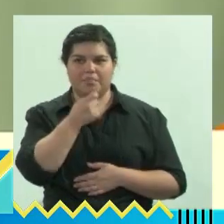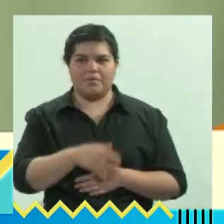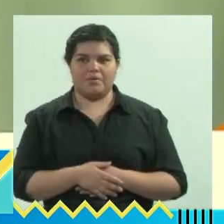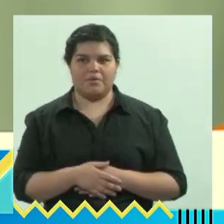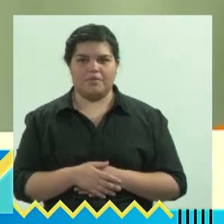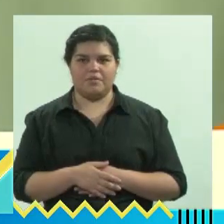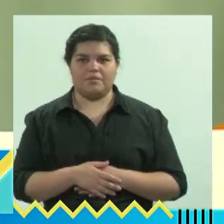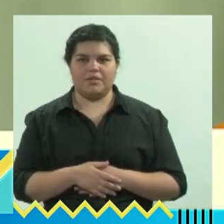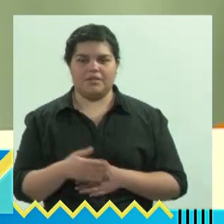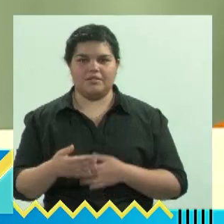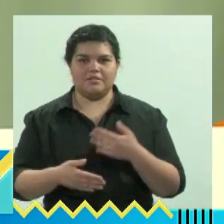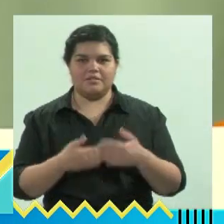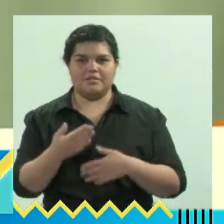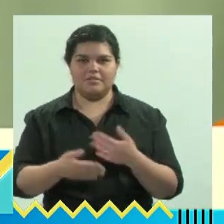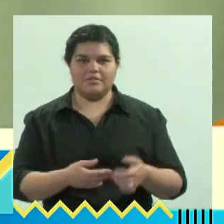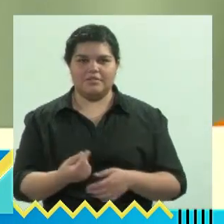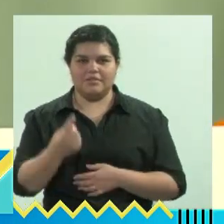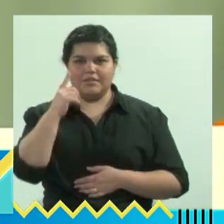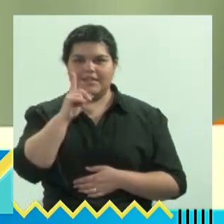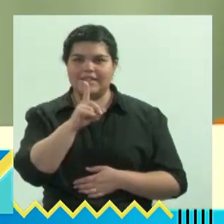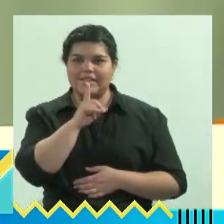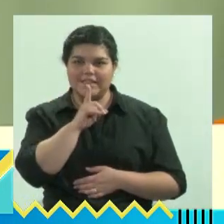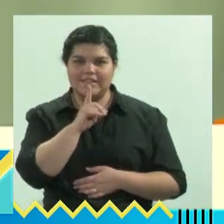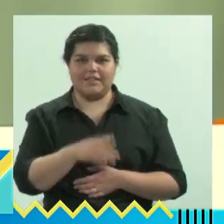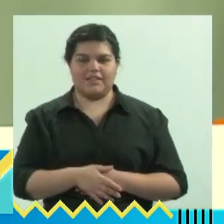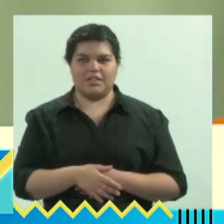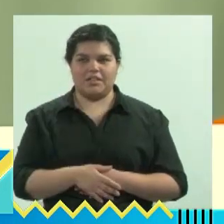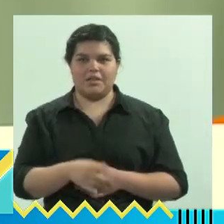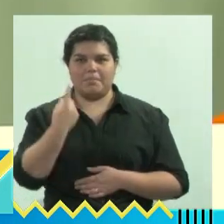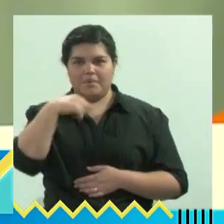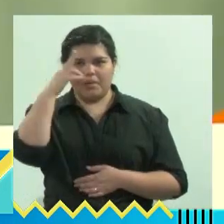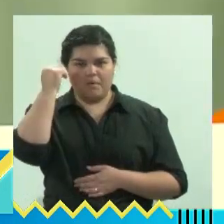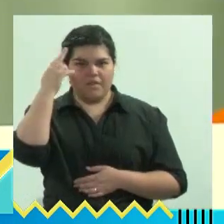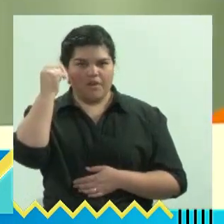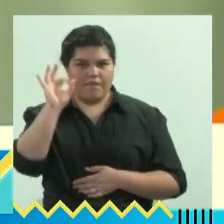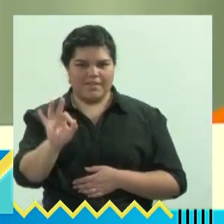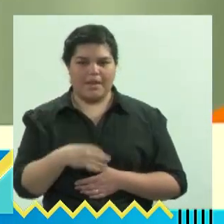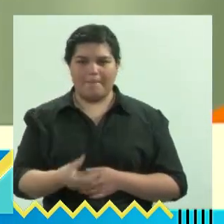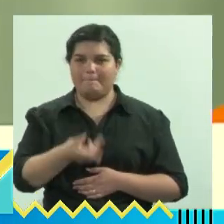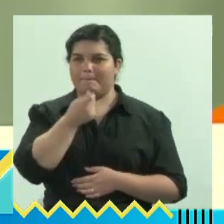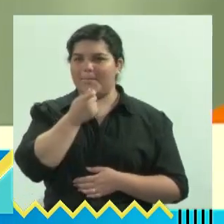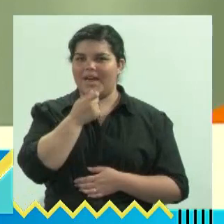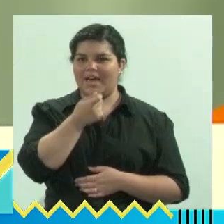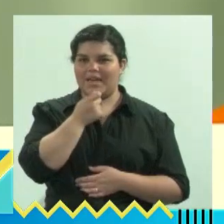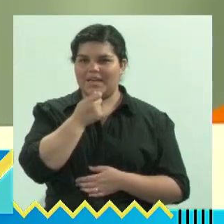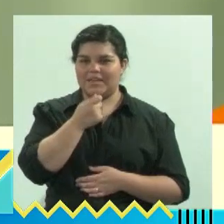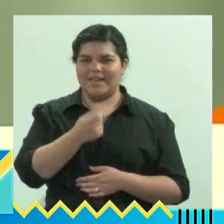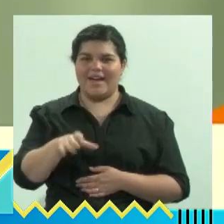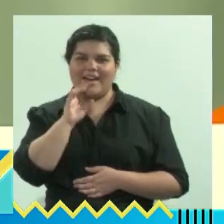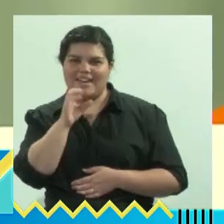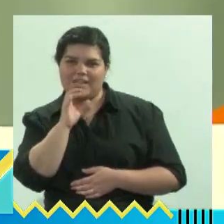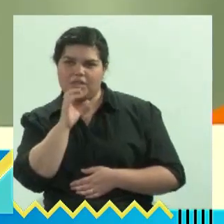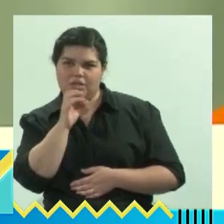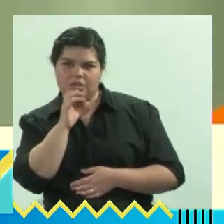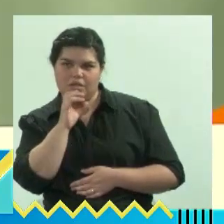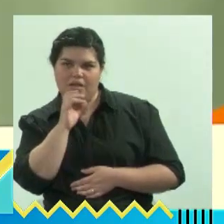de 1990, la del payaso, hoy es graciosa la película prácticamente. La versión nueva de 2017 ya